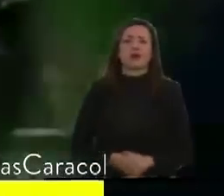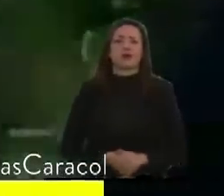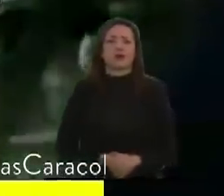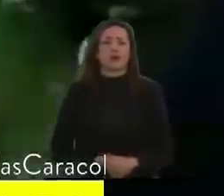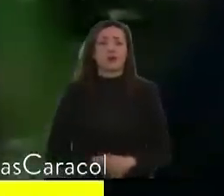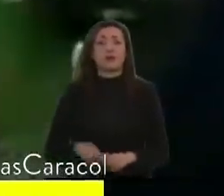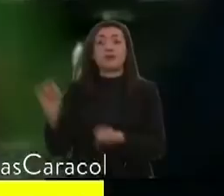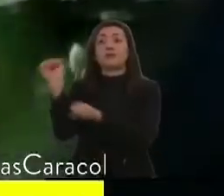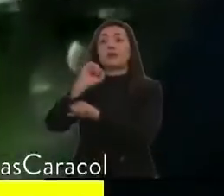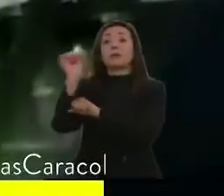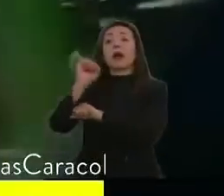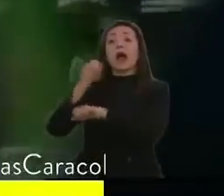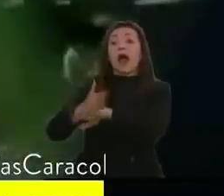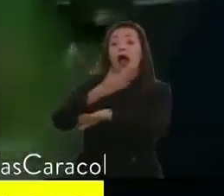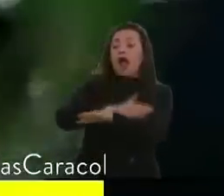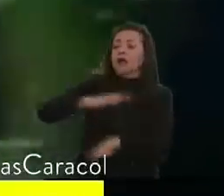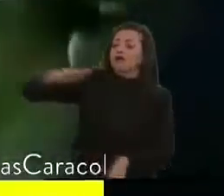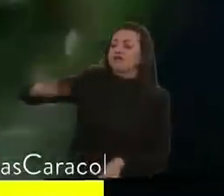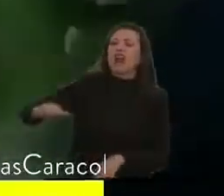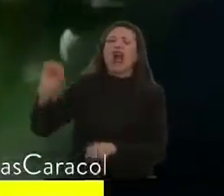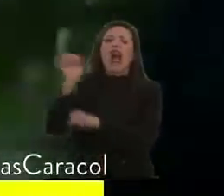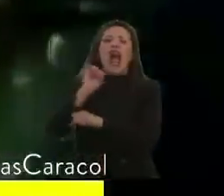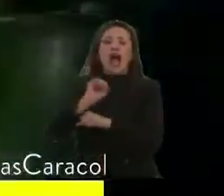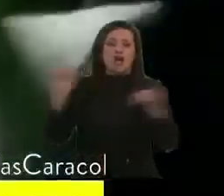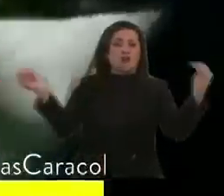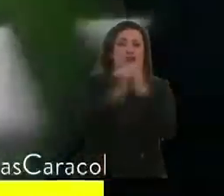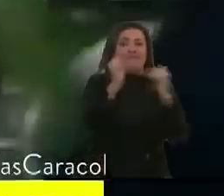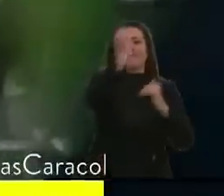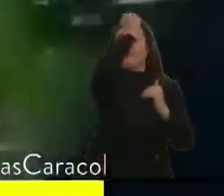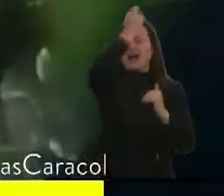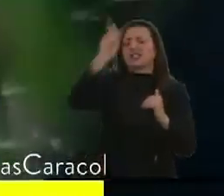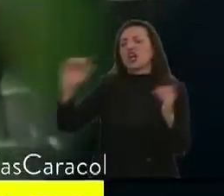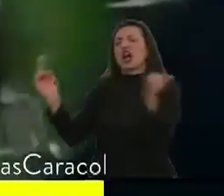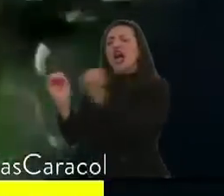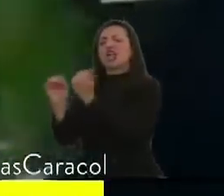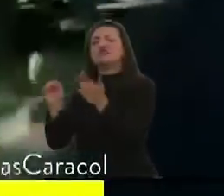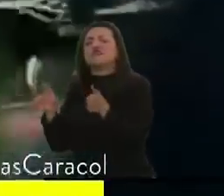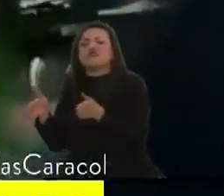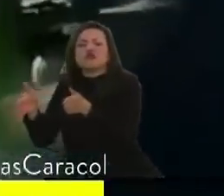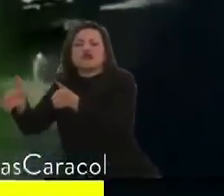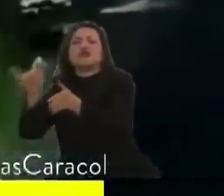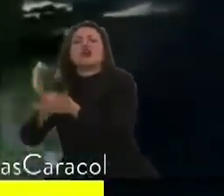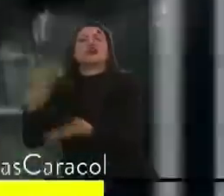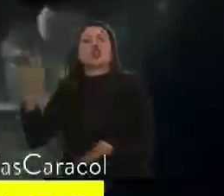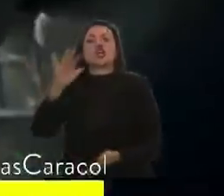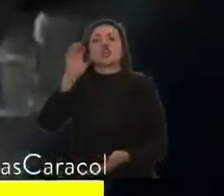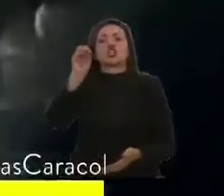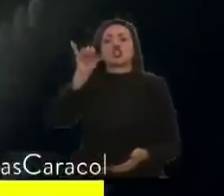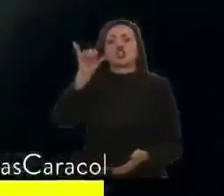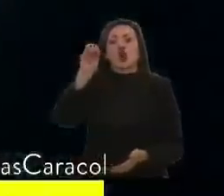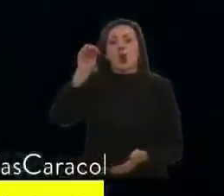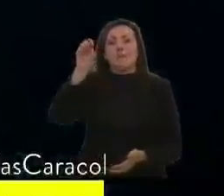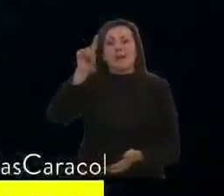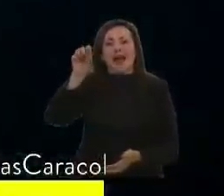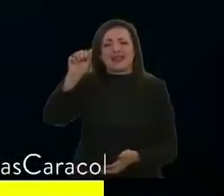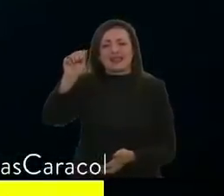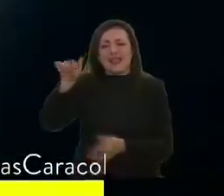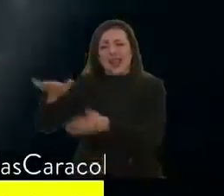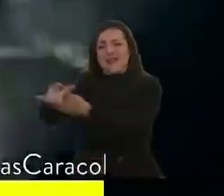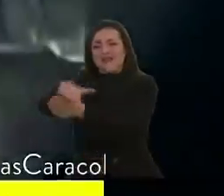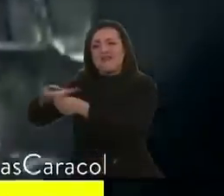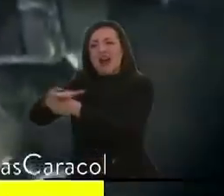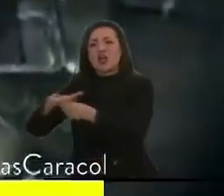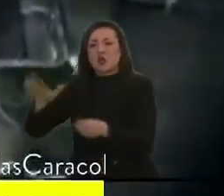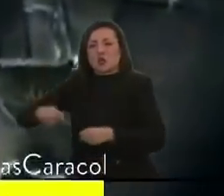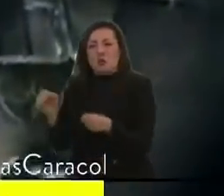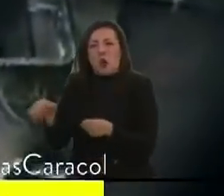El vehículo está parqueado en una vía secundaria del sector de Yomasa, en el suroriente de Bogotá. Al sitio llegan varios uniformados de tránsito,